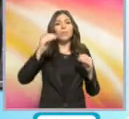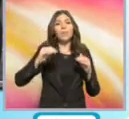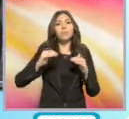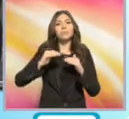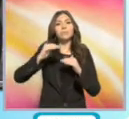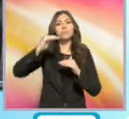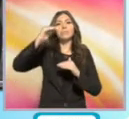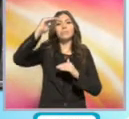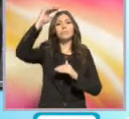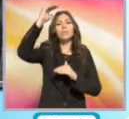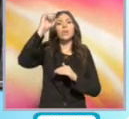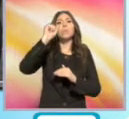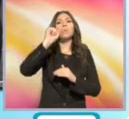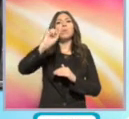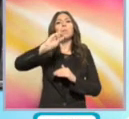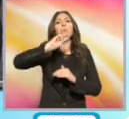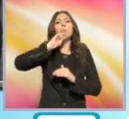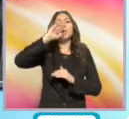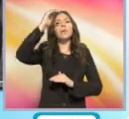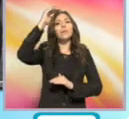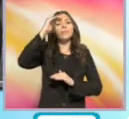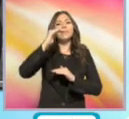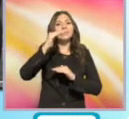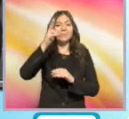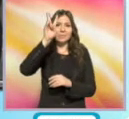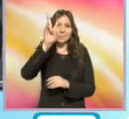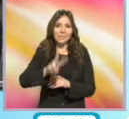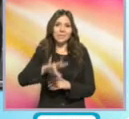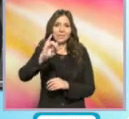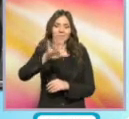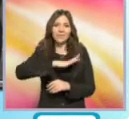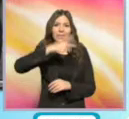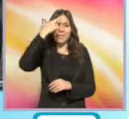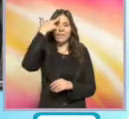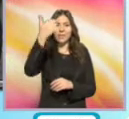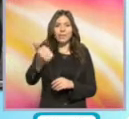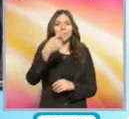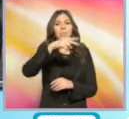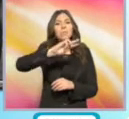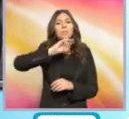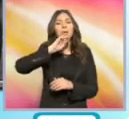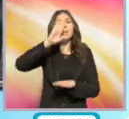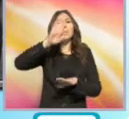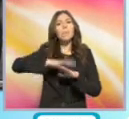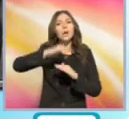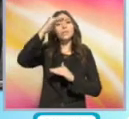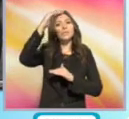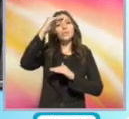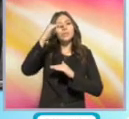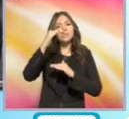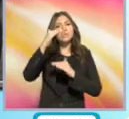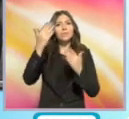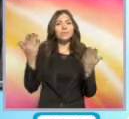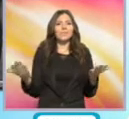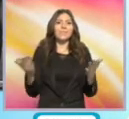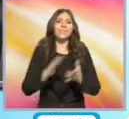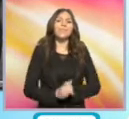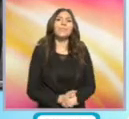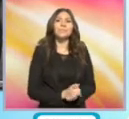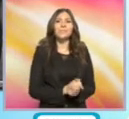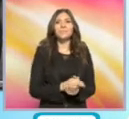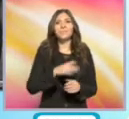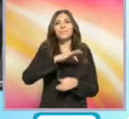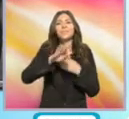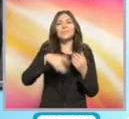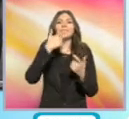y hay poca escultura, y está digamos. inmenso, la verdad, el espacio. Es inmenso. Entonces, Y bueno, la madre es pequeña, ¿no? y la madre es pequeña, digamos, ¿no? O